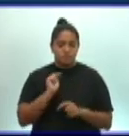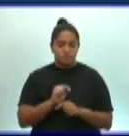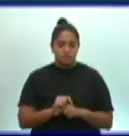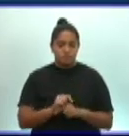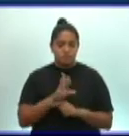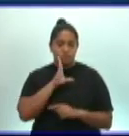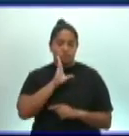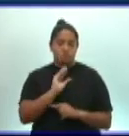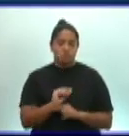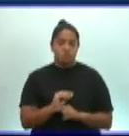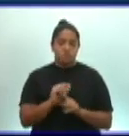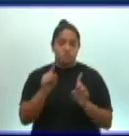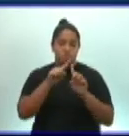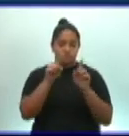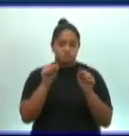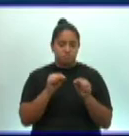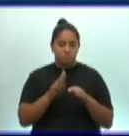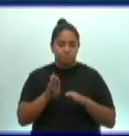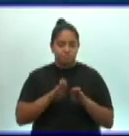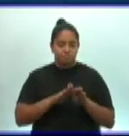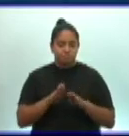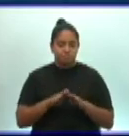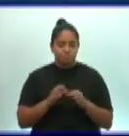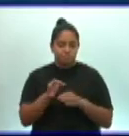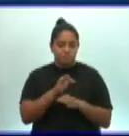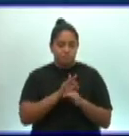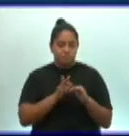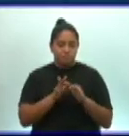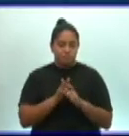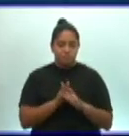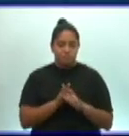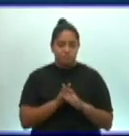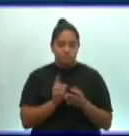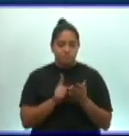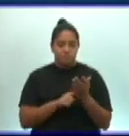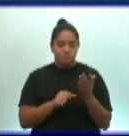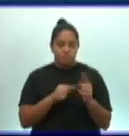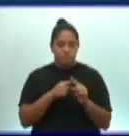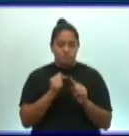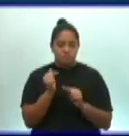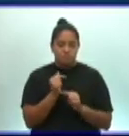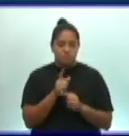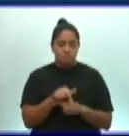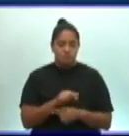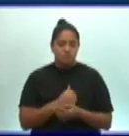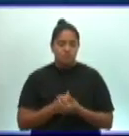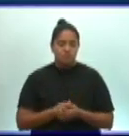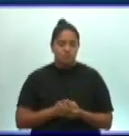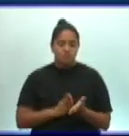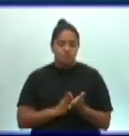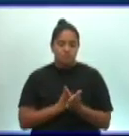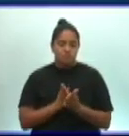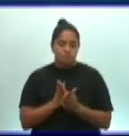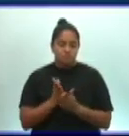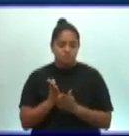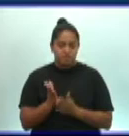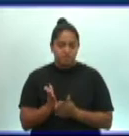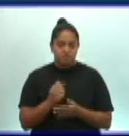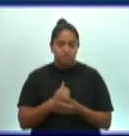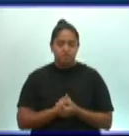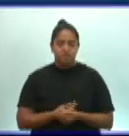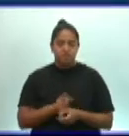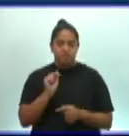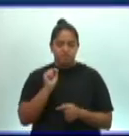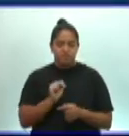hablando del cuerpo que se mueve, una partícula que se mueve dentro de un campo magnético y que describe la misma trayectoria y que la fuerza magnética está dirigida siempre hacia